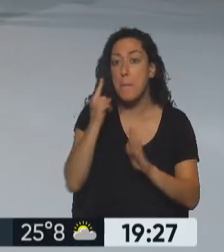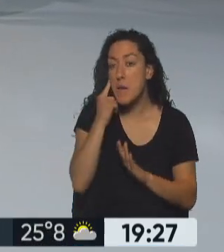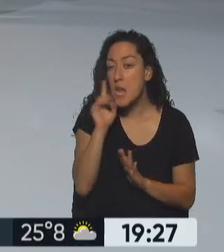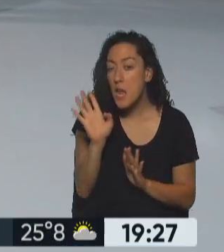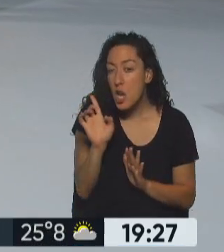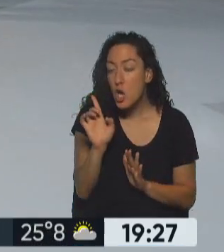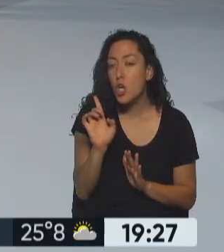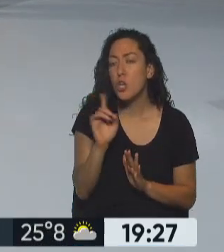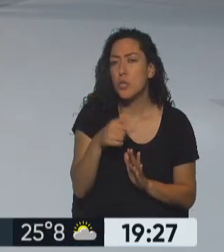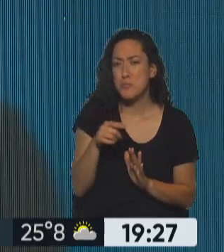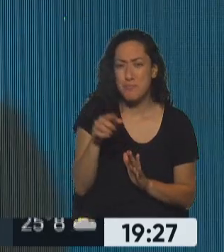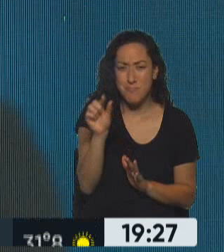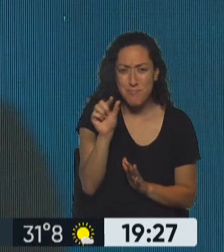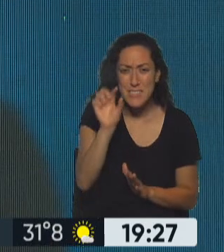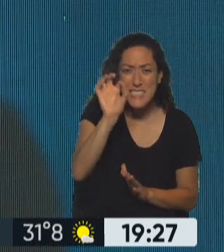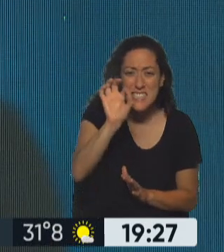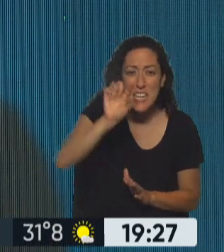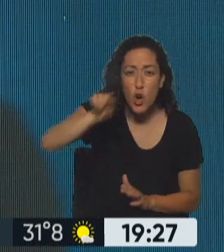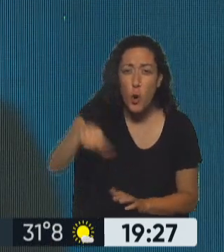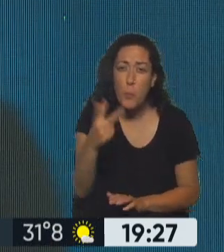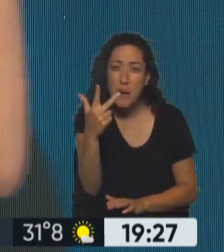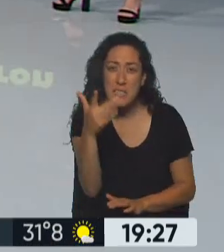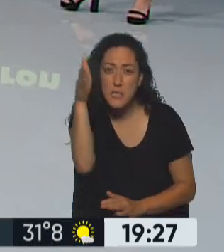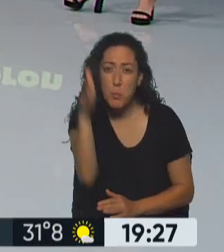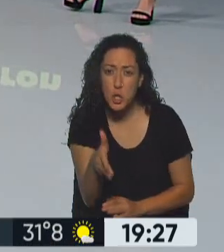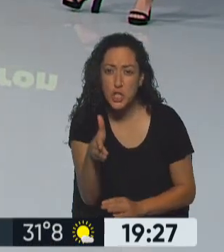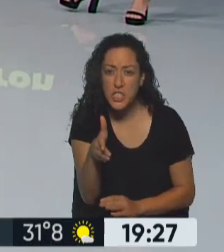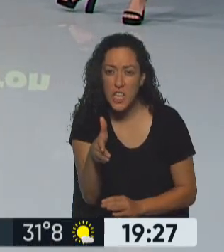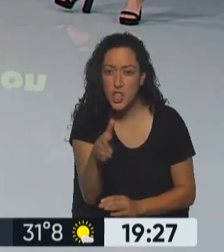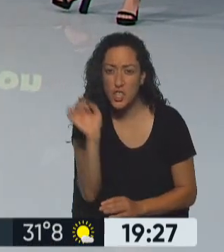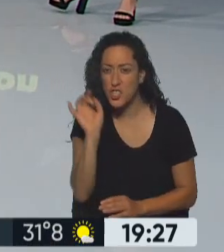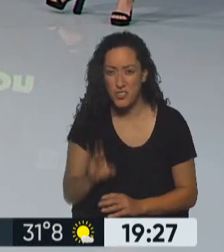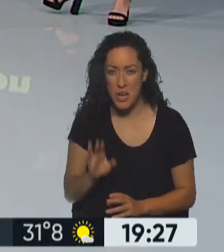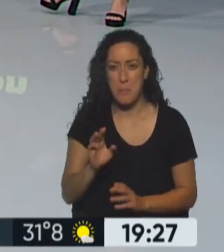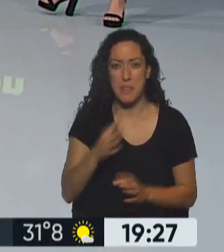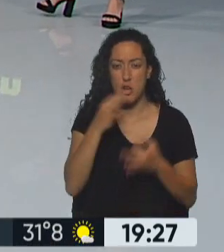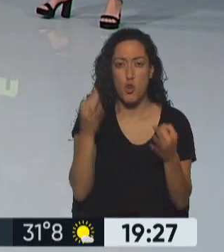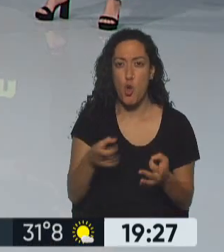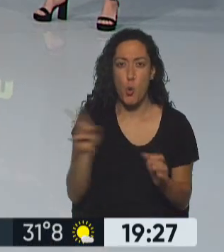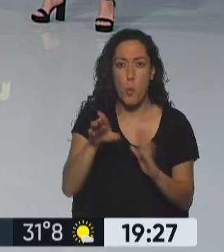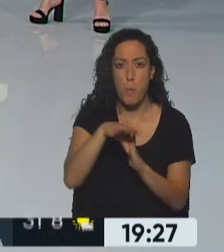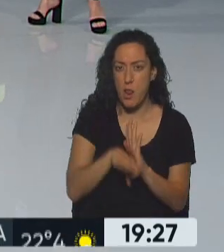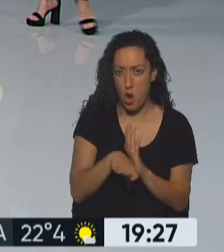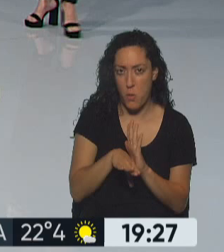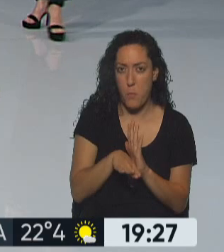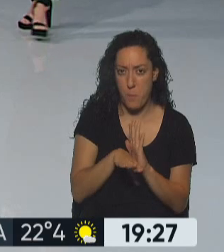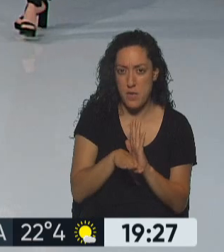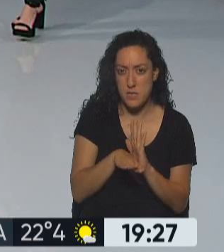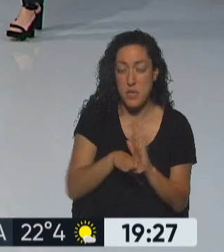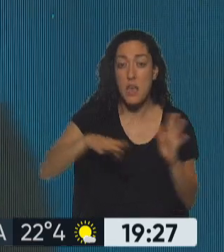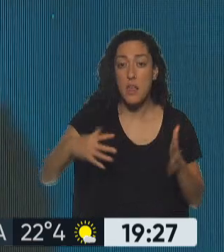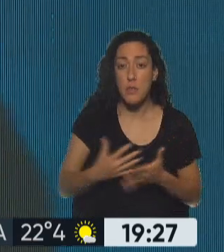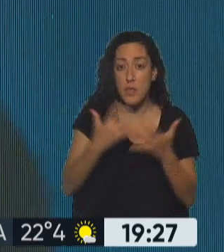es significativo, es minúsculo. Es el 0,3% de los casos los que incumplieron las normas. Es decir, durante todos estos